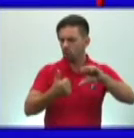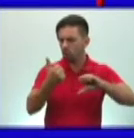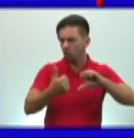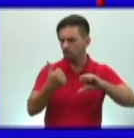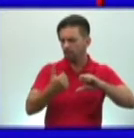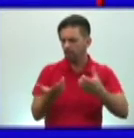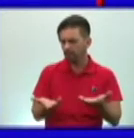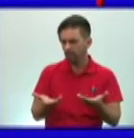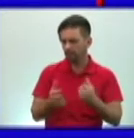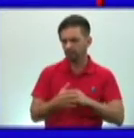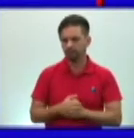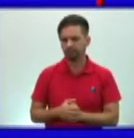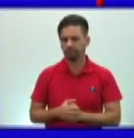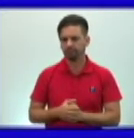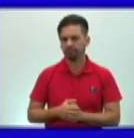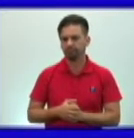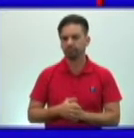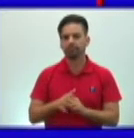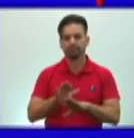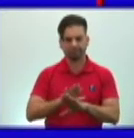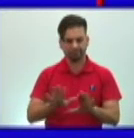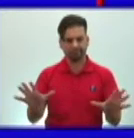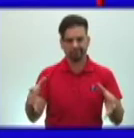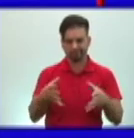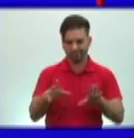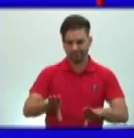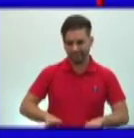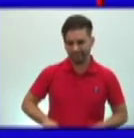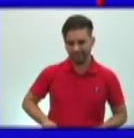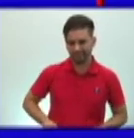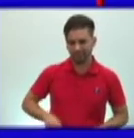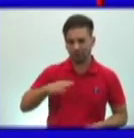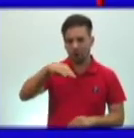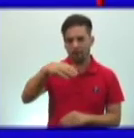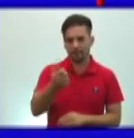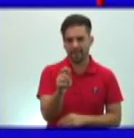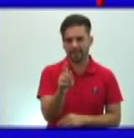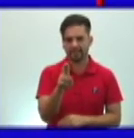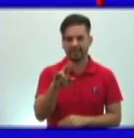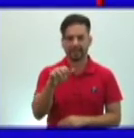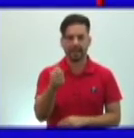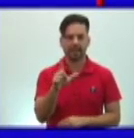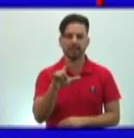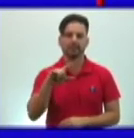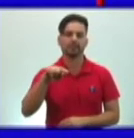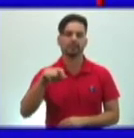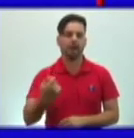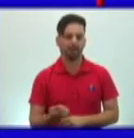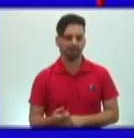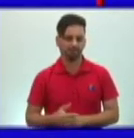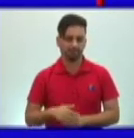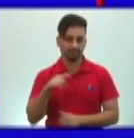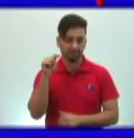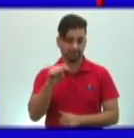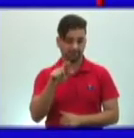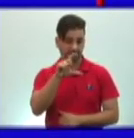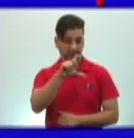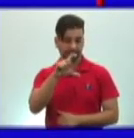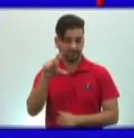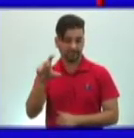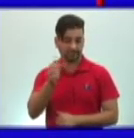estoy asumiendo el ideal materialista. Eso lo